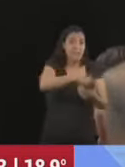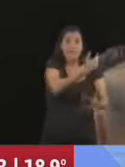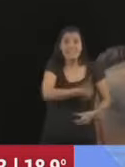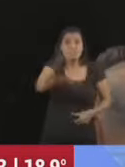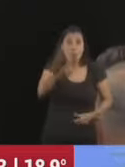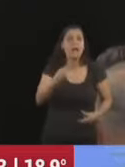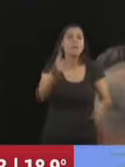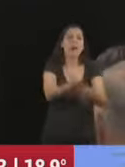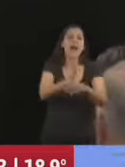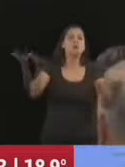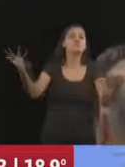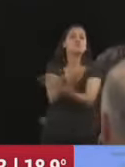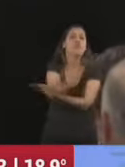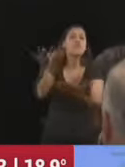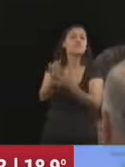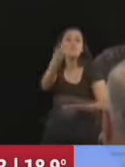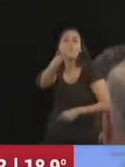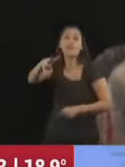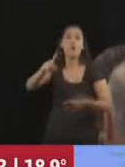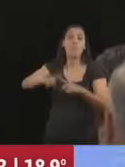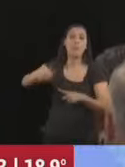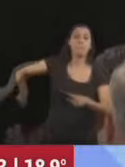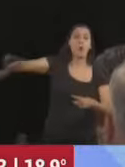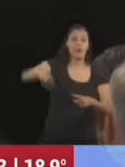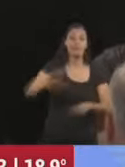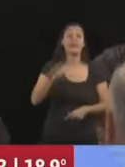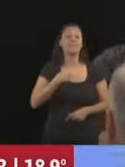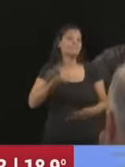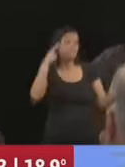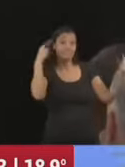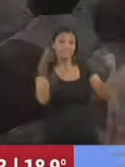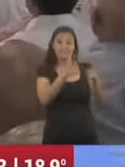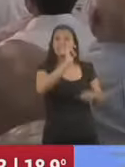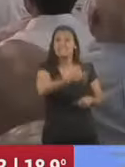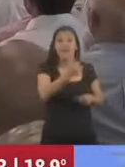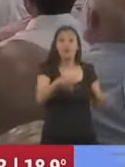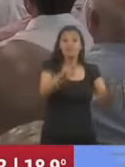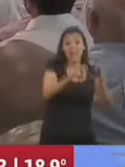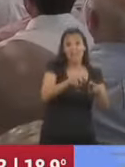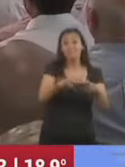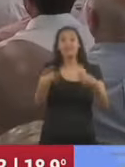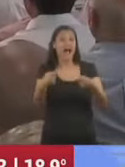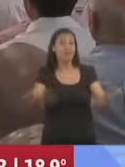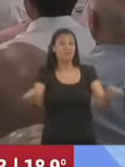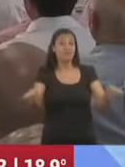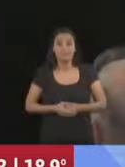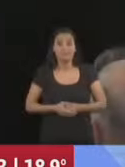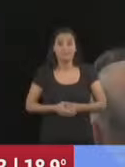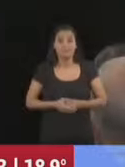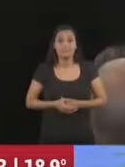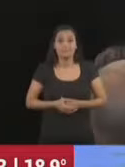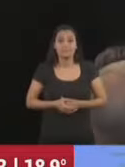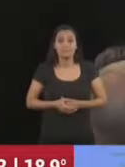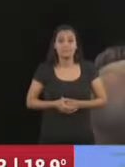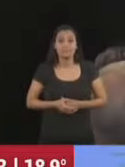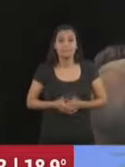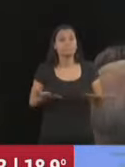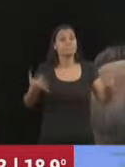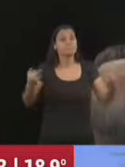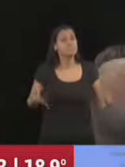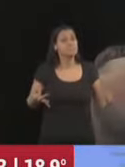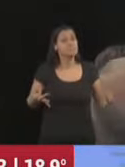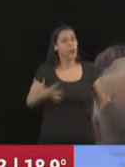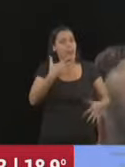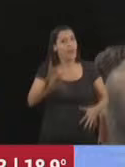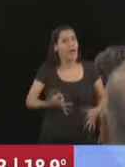provincia y en un país que están muy, pero muy golpeados. Entonces, creo y entendemos que es por ahí. Con